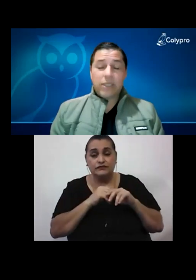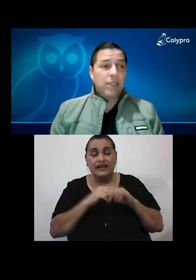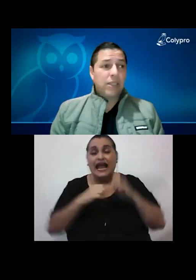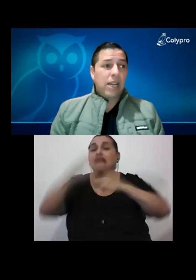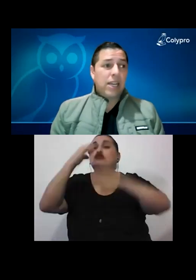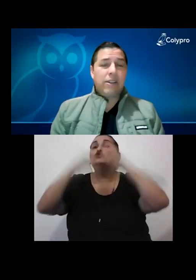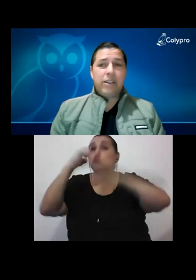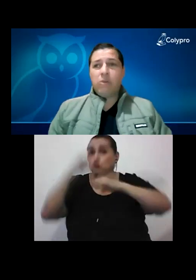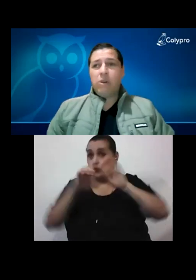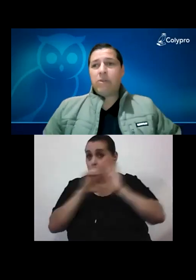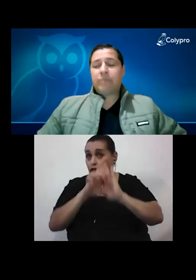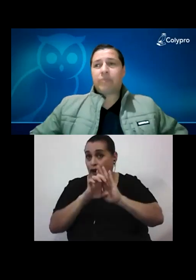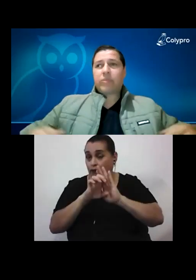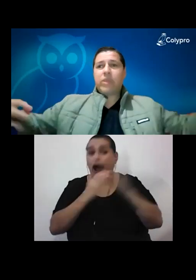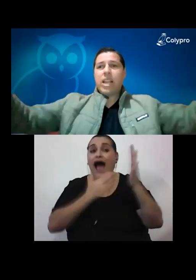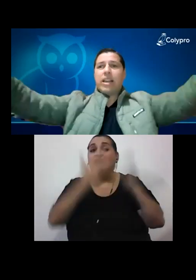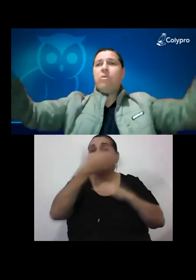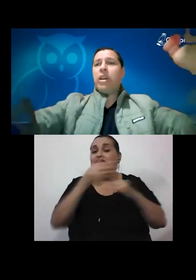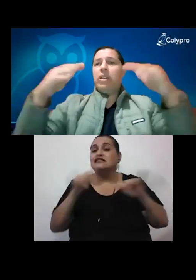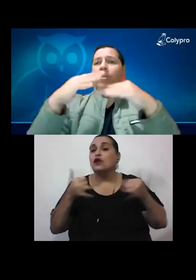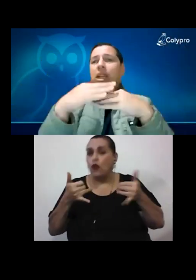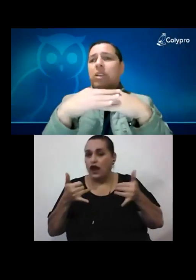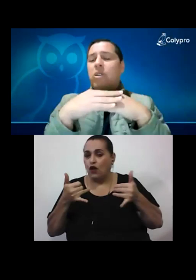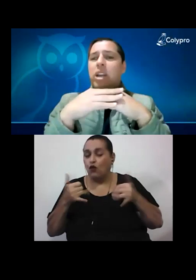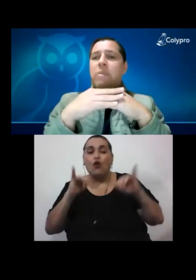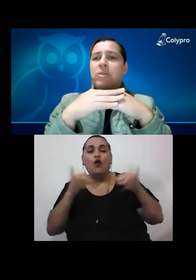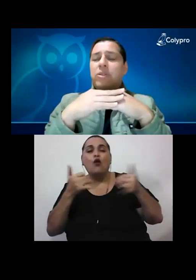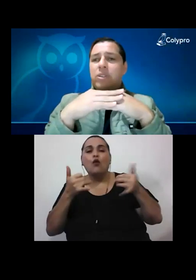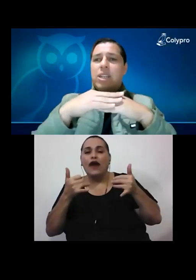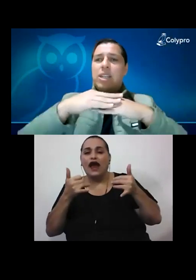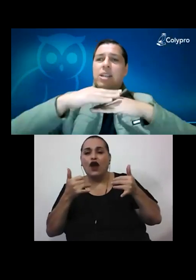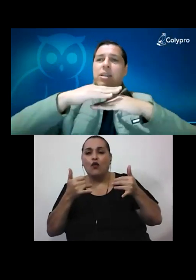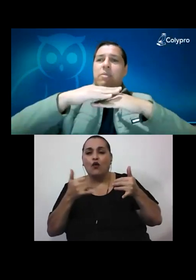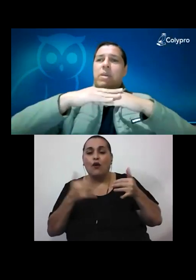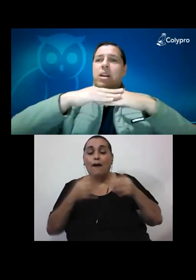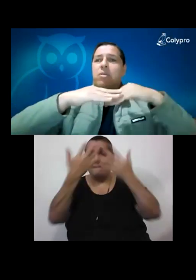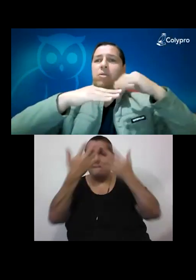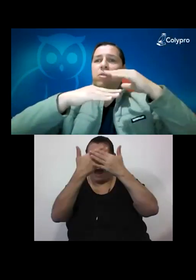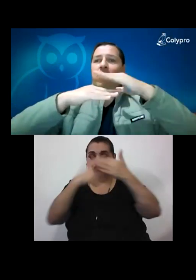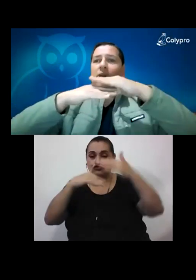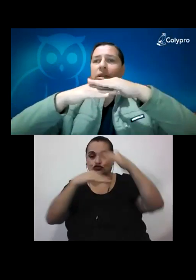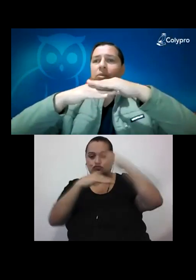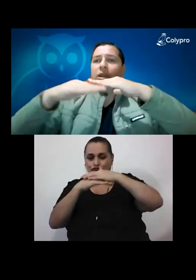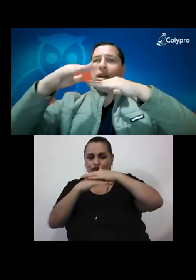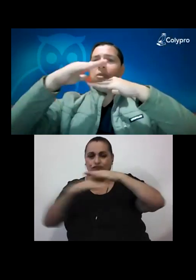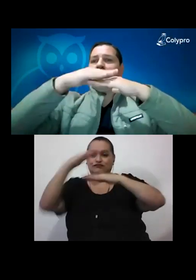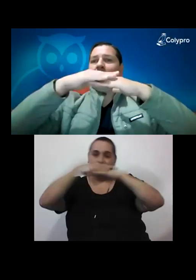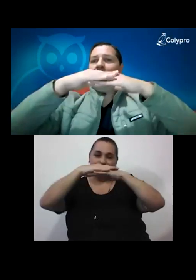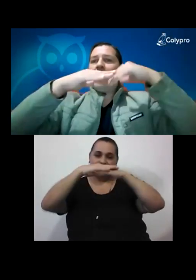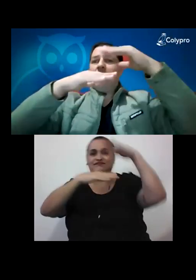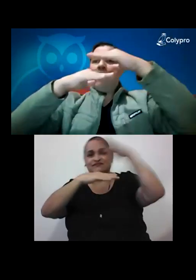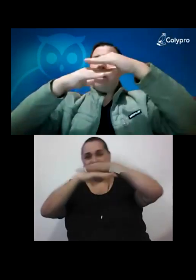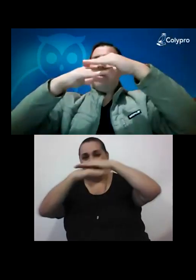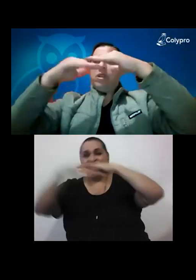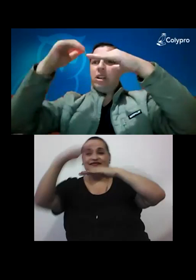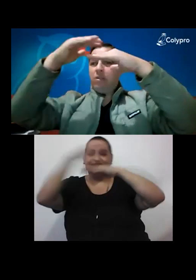estructura a través del juego. Aquel jueguito de la torre de manos. Mi mano, luego la tuya, luego la